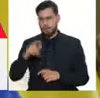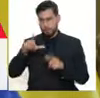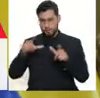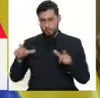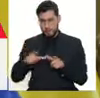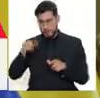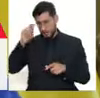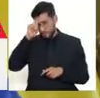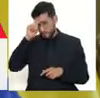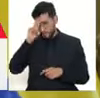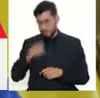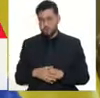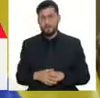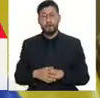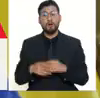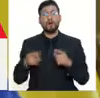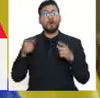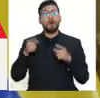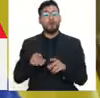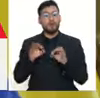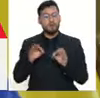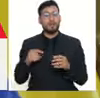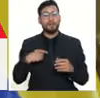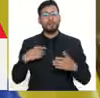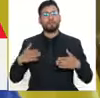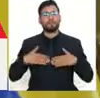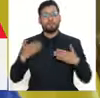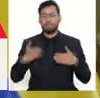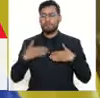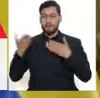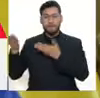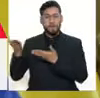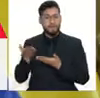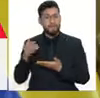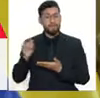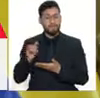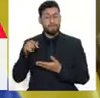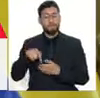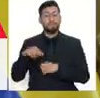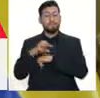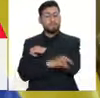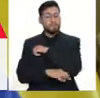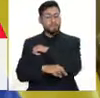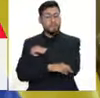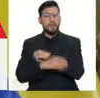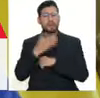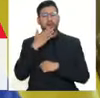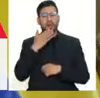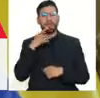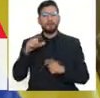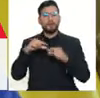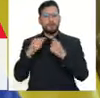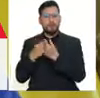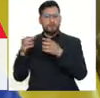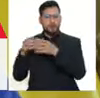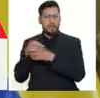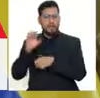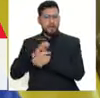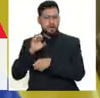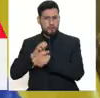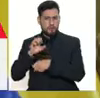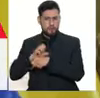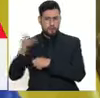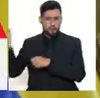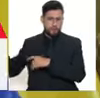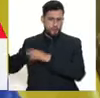Tumbes, cuando tuvimos el agrado de recibir también en nuestro país a la delegación